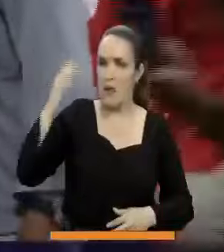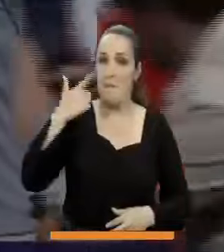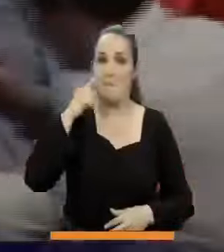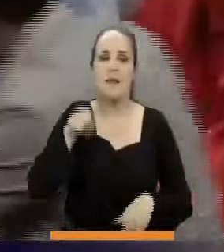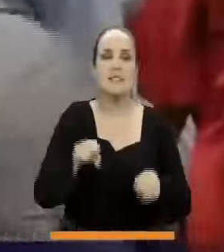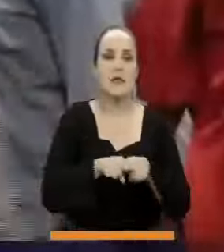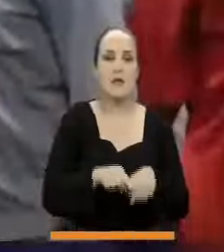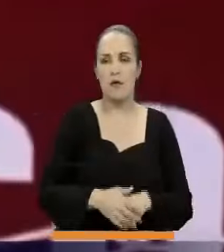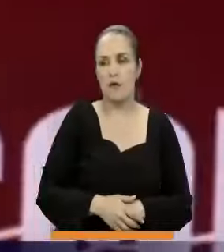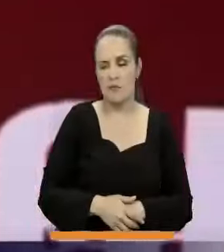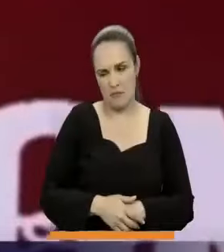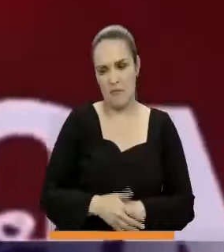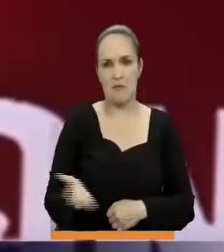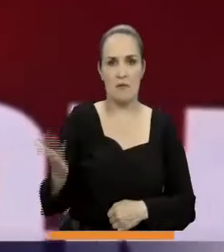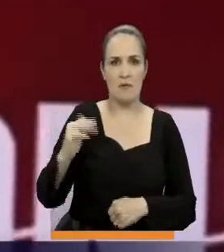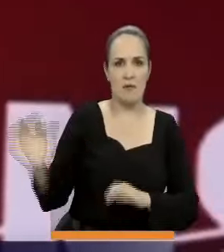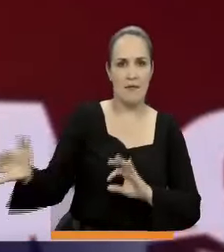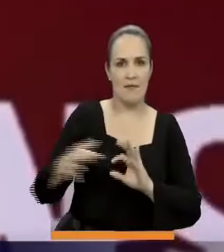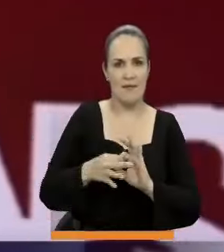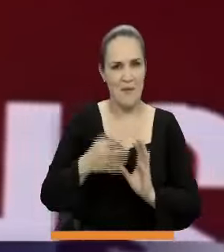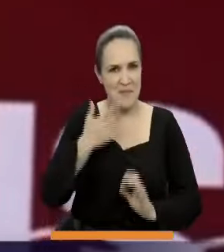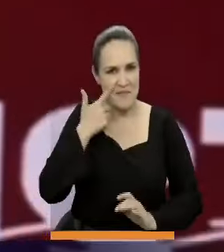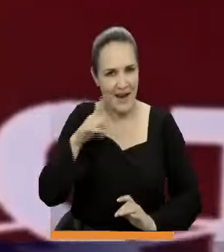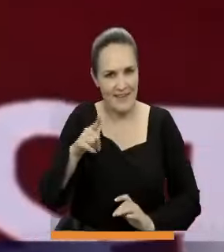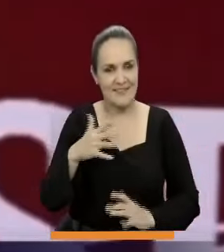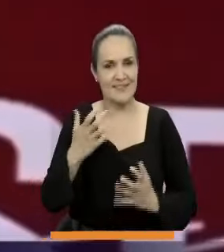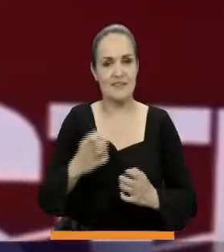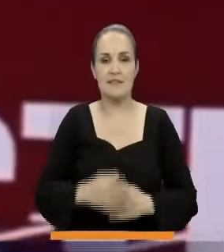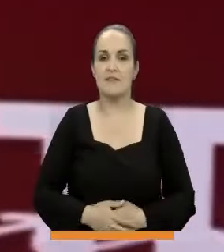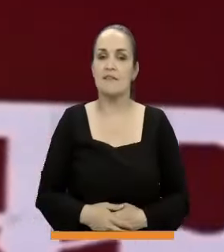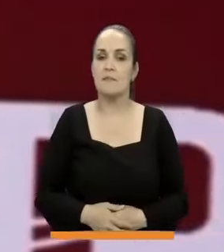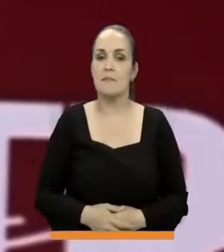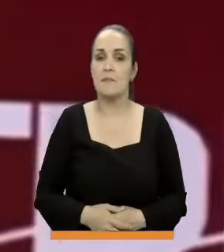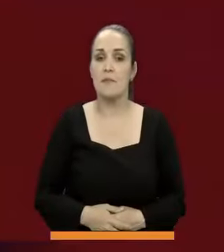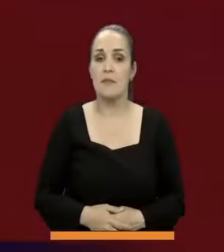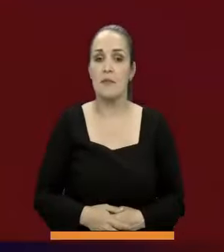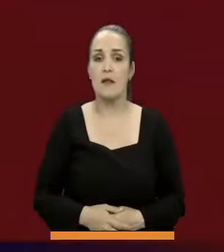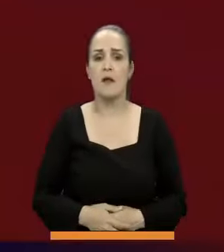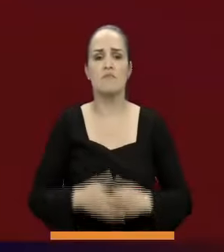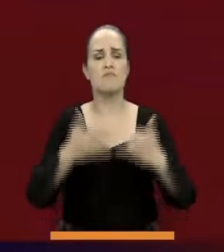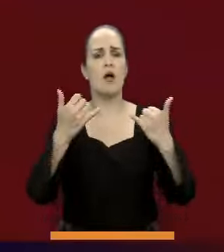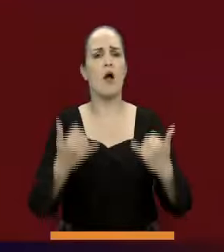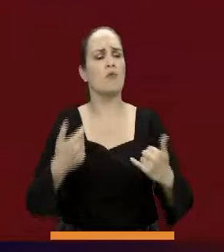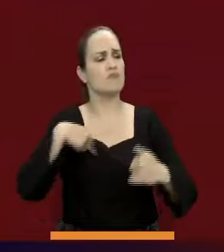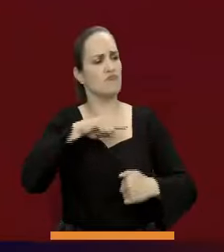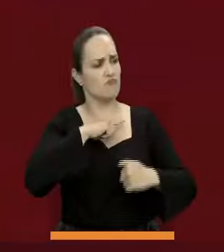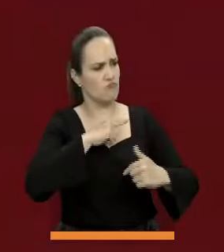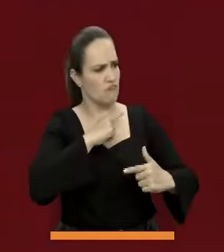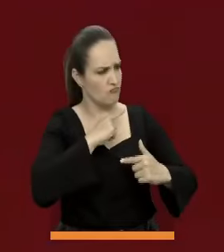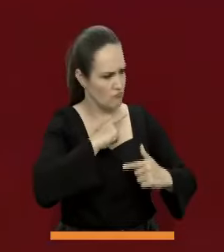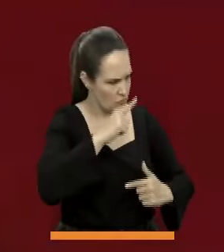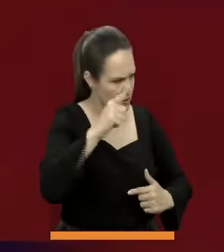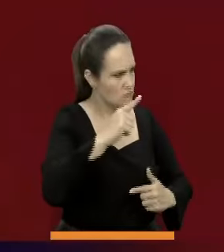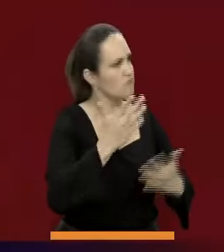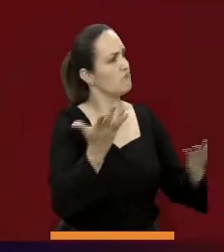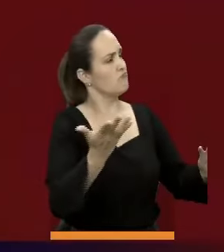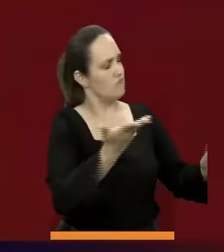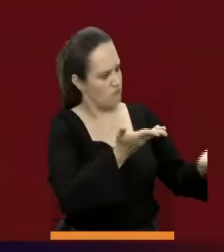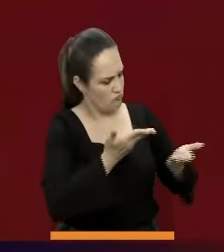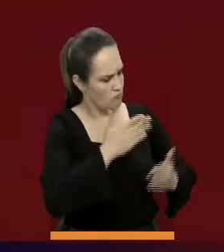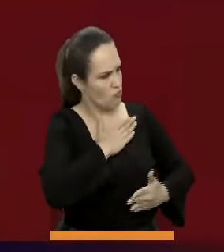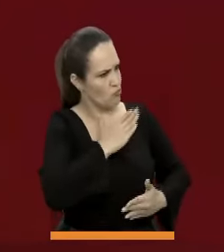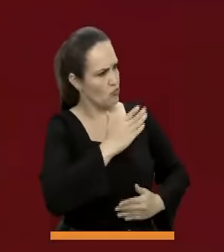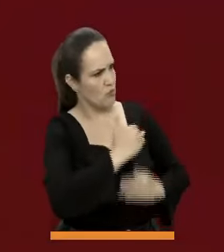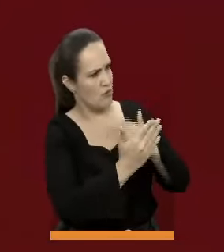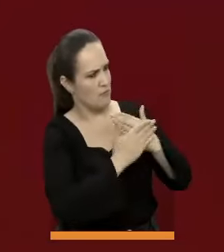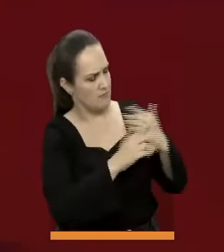Gaviria, hablaron de unidad. Liberales y conservadores, tenemos que ponernos en marcha. Y estamos listos, presidente, a su llamado. El partido de